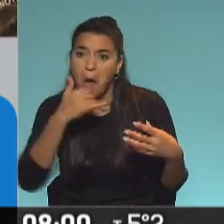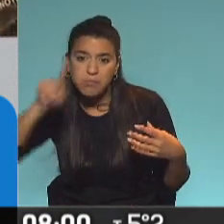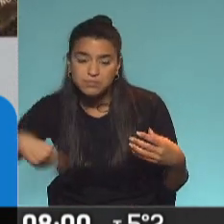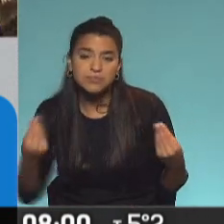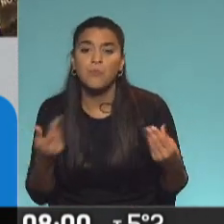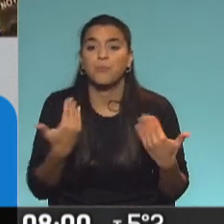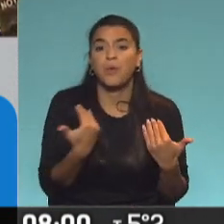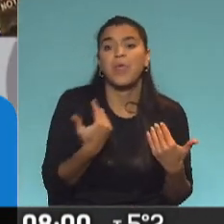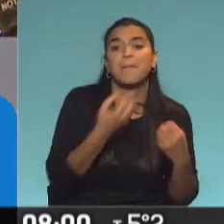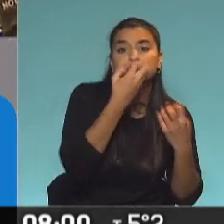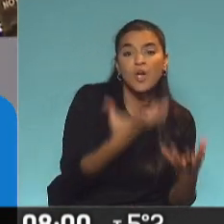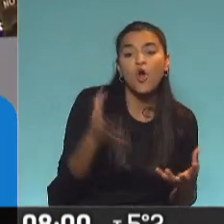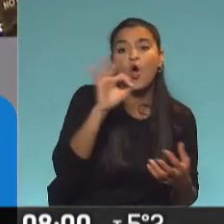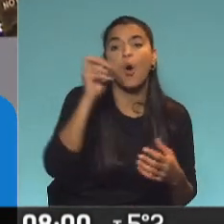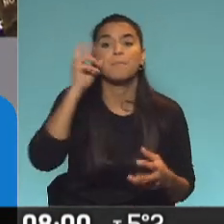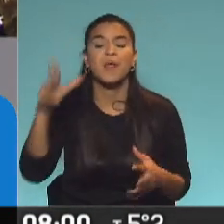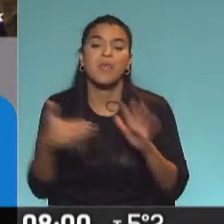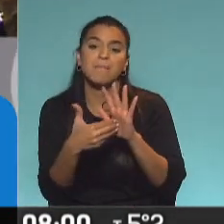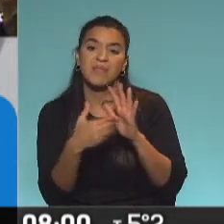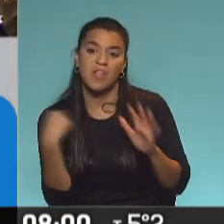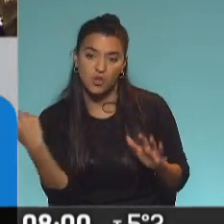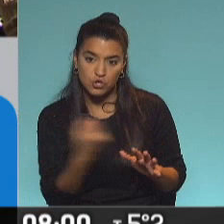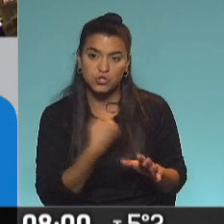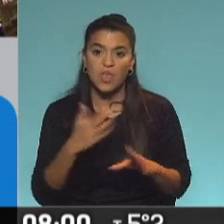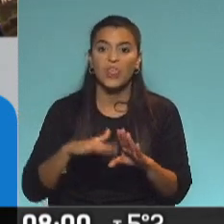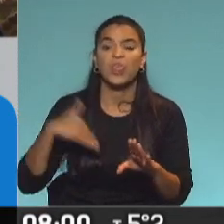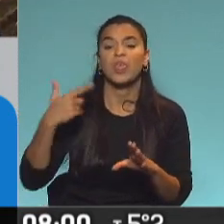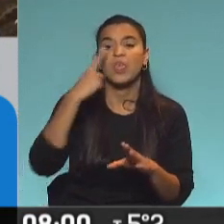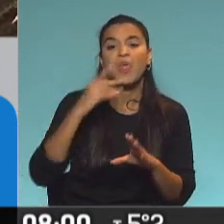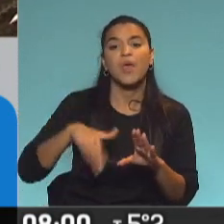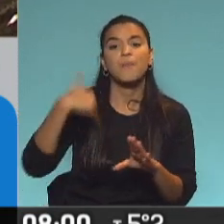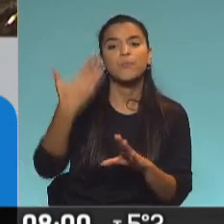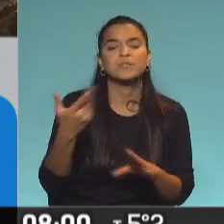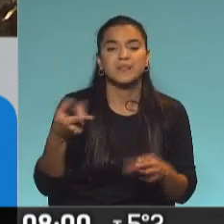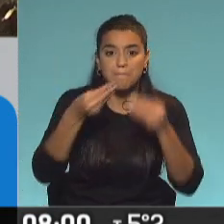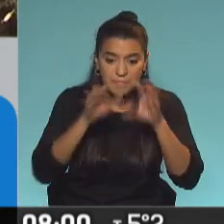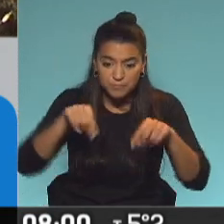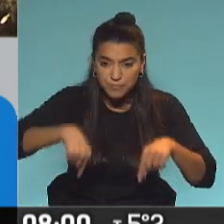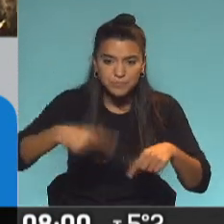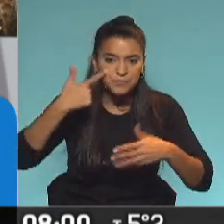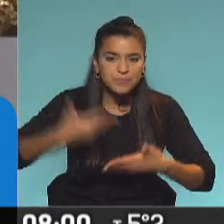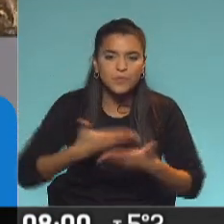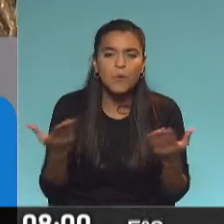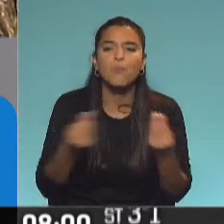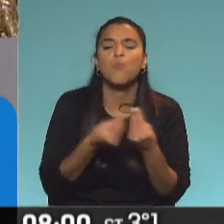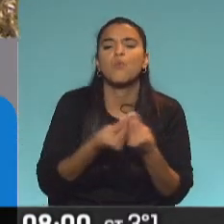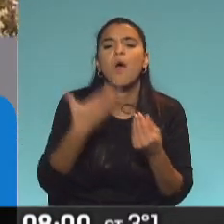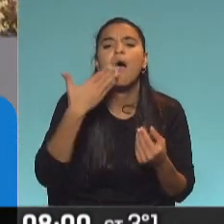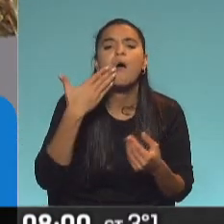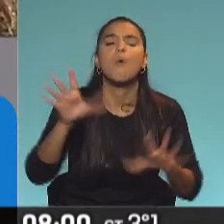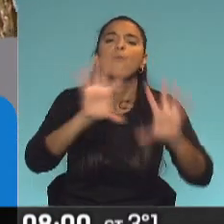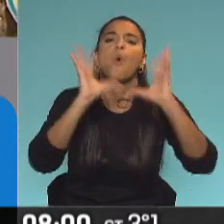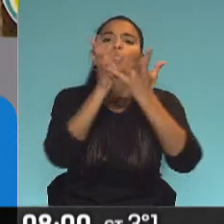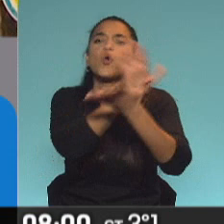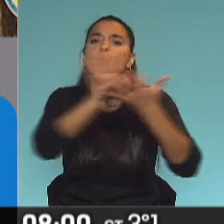salir mejor o peor, depende de nosotros. El día después ya empezó, es importante reflejar que muchos hablan de que va a venir un mundo